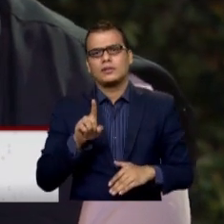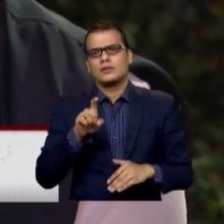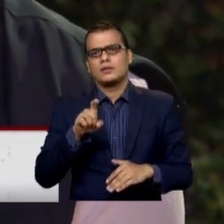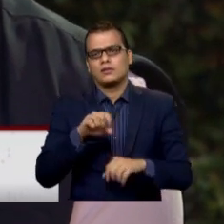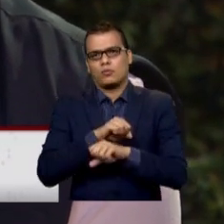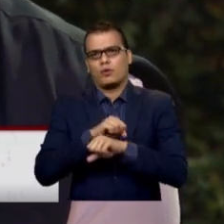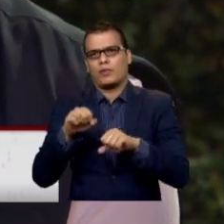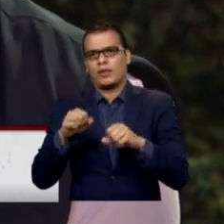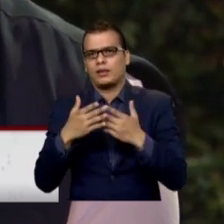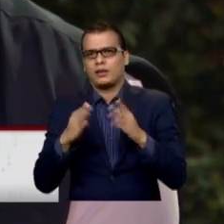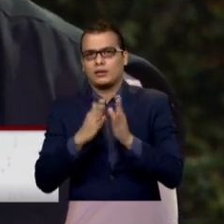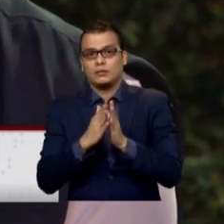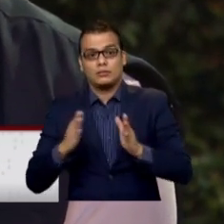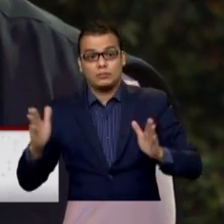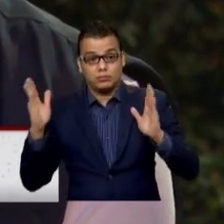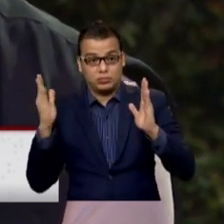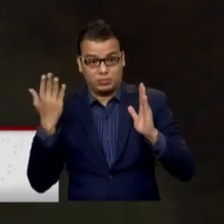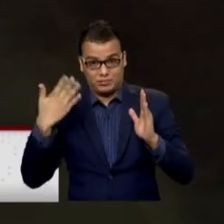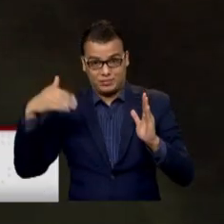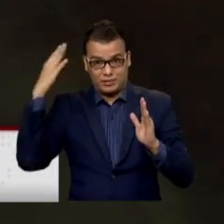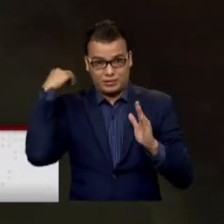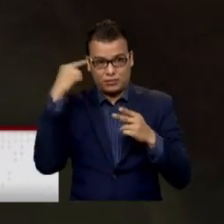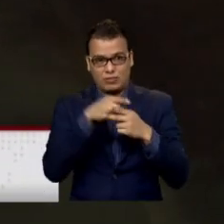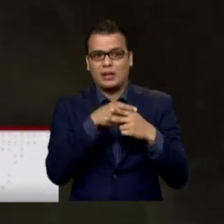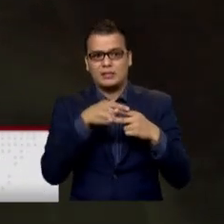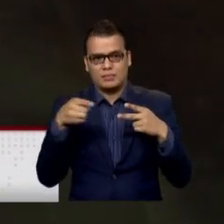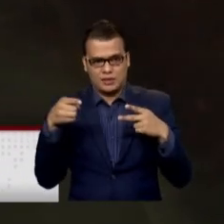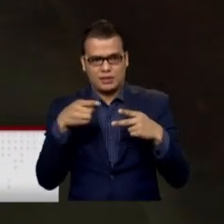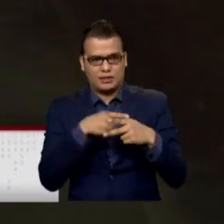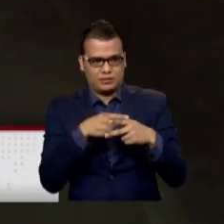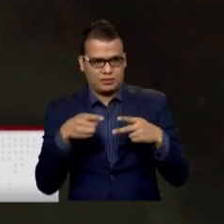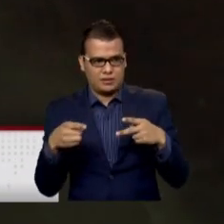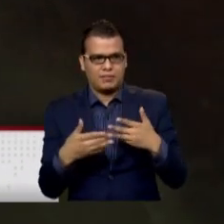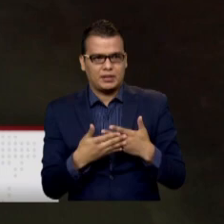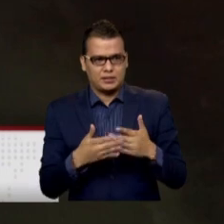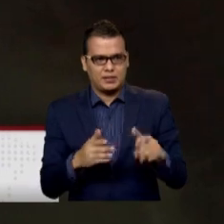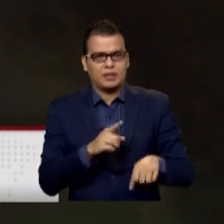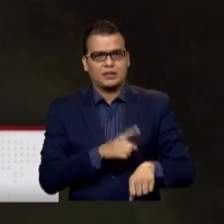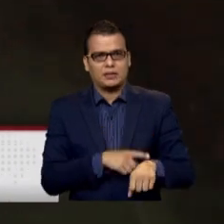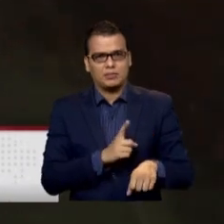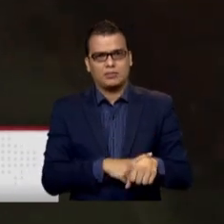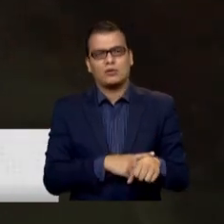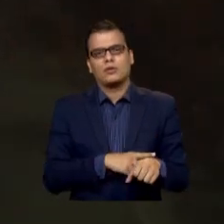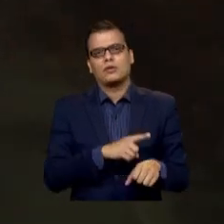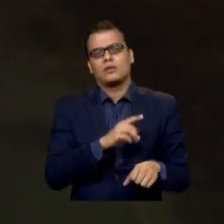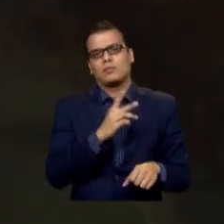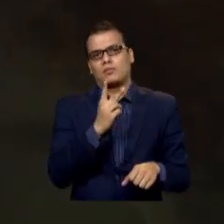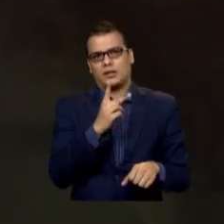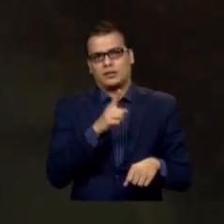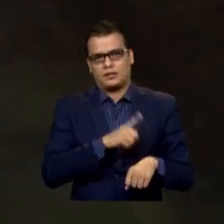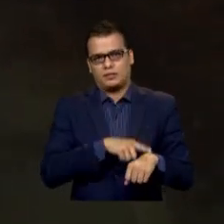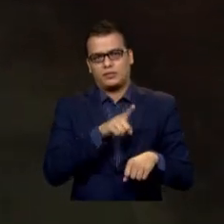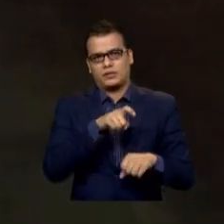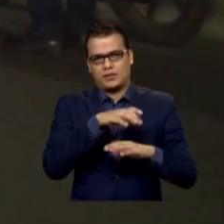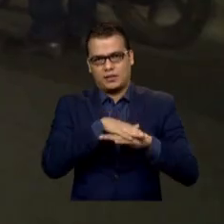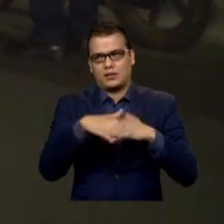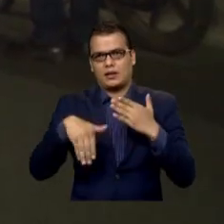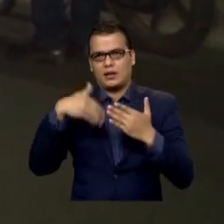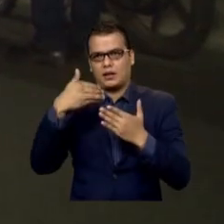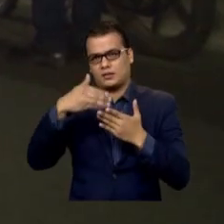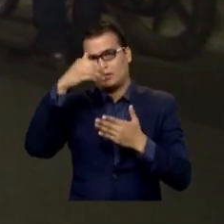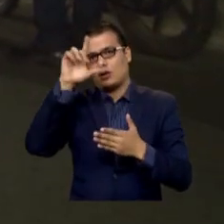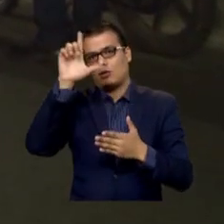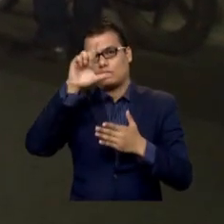6 de la mañana. Hace 8 días implementamos un periodo de 3 días de ley seca. Observamos en los